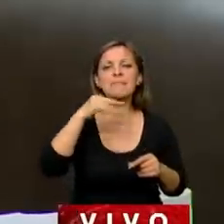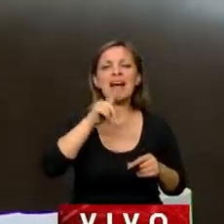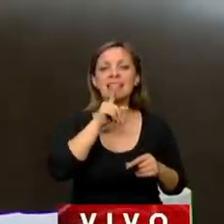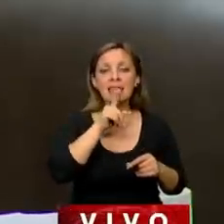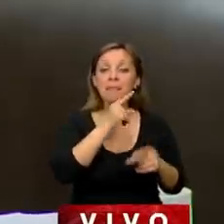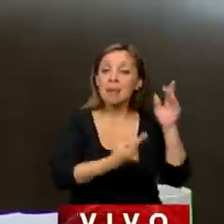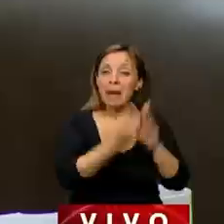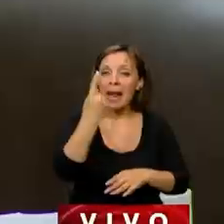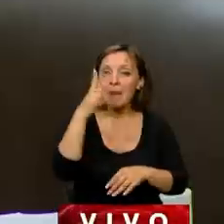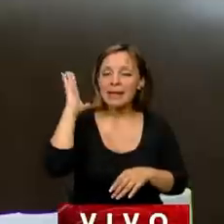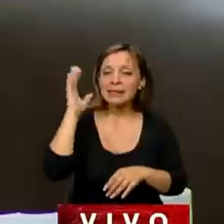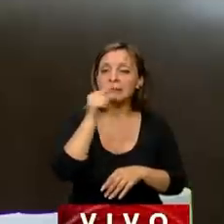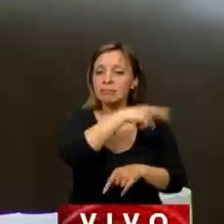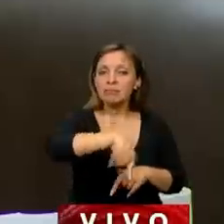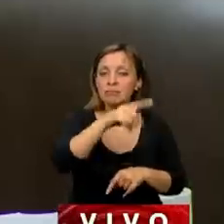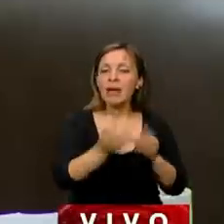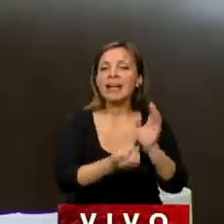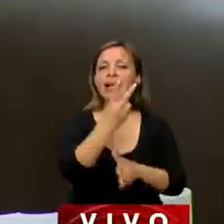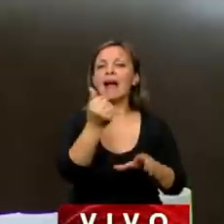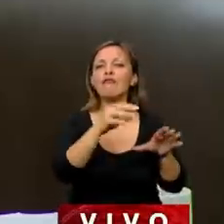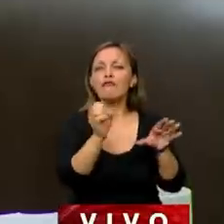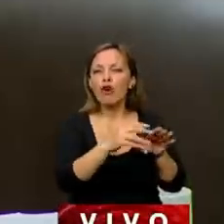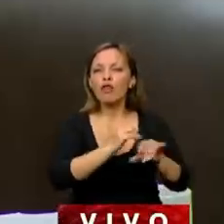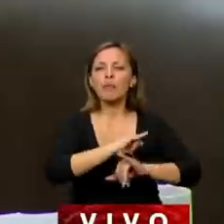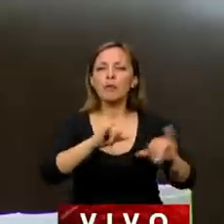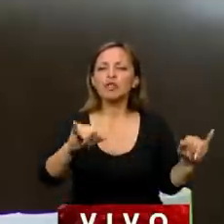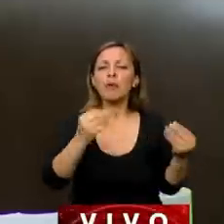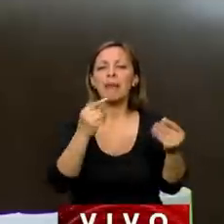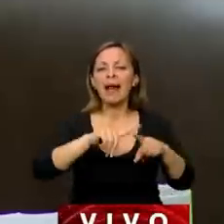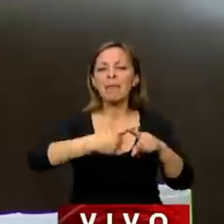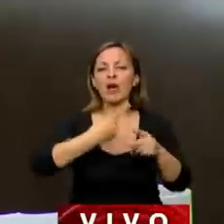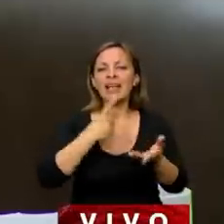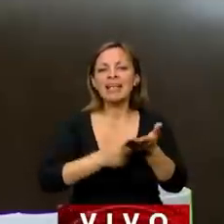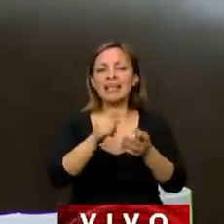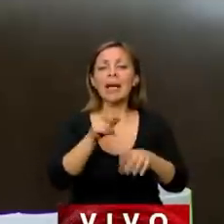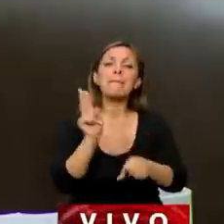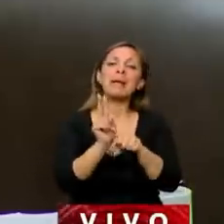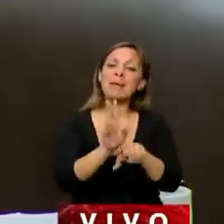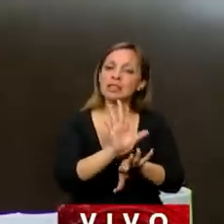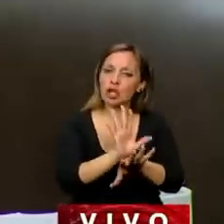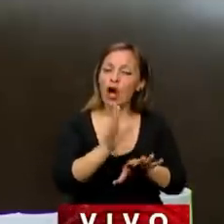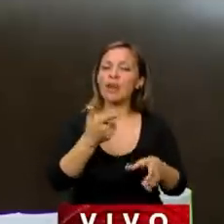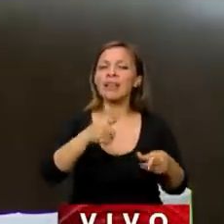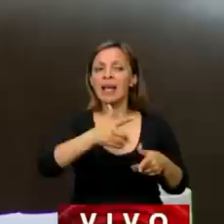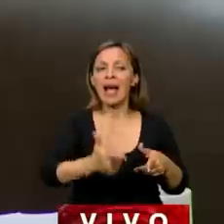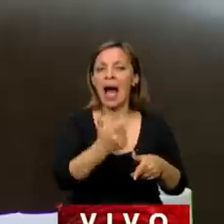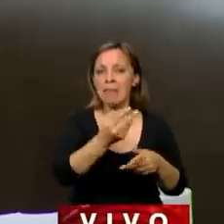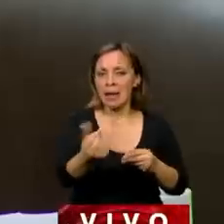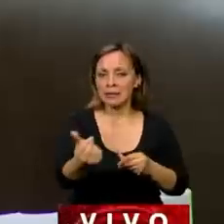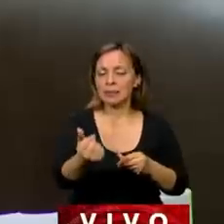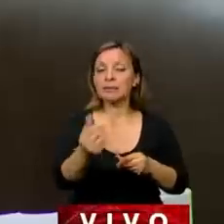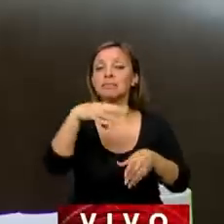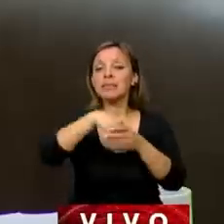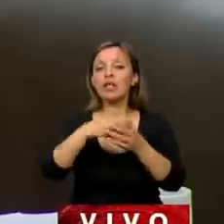programa, en esta gestión, crea el Fondo de Promoción de las Políticas de Prevención de la Violencia Armada en el ámbito de la Agencia Nacional de